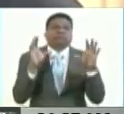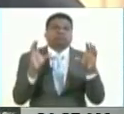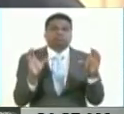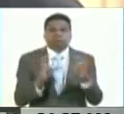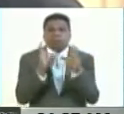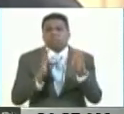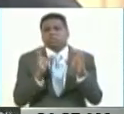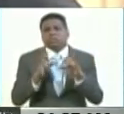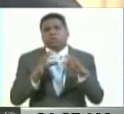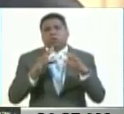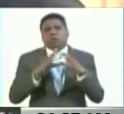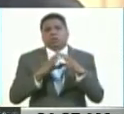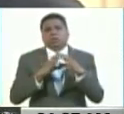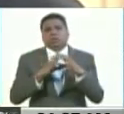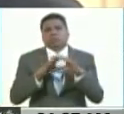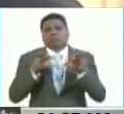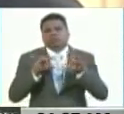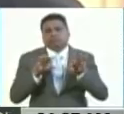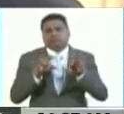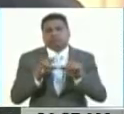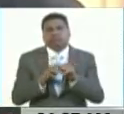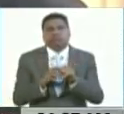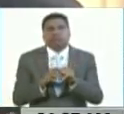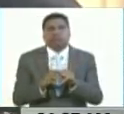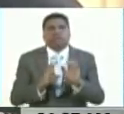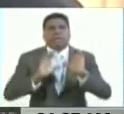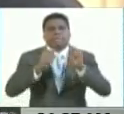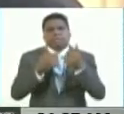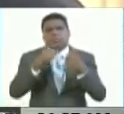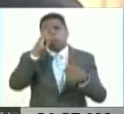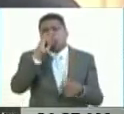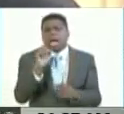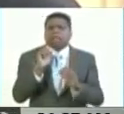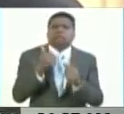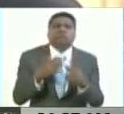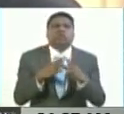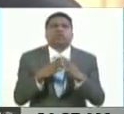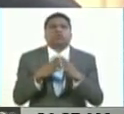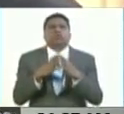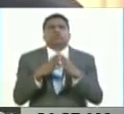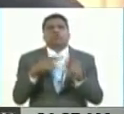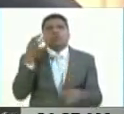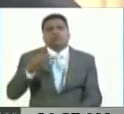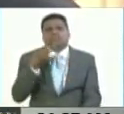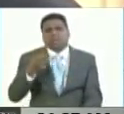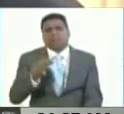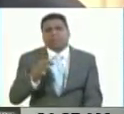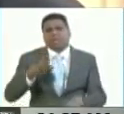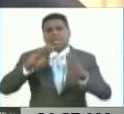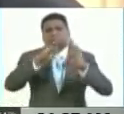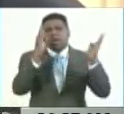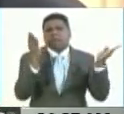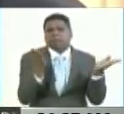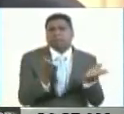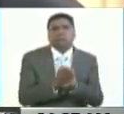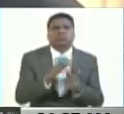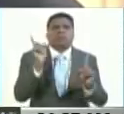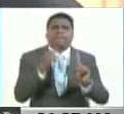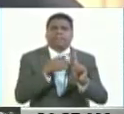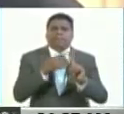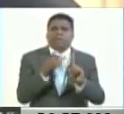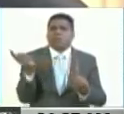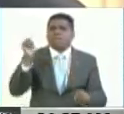perfil, porque son meses de comienzo de año y es como una especie de tradición a nivel mundial de que los primeros meses del año